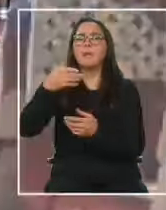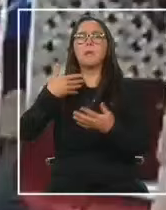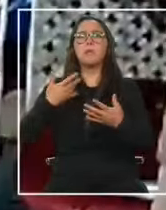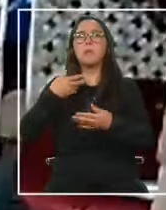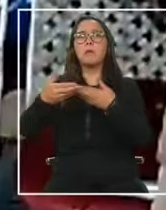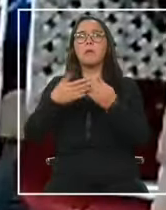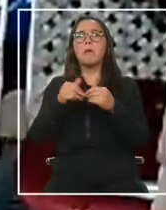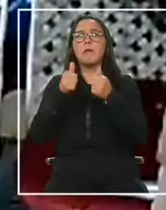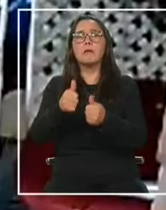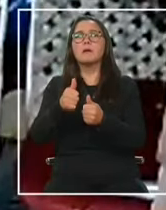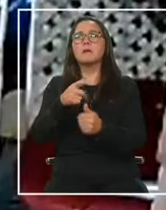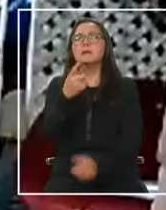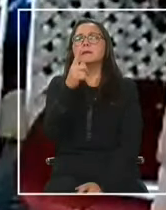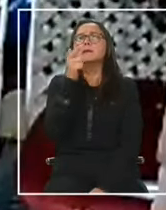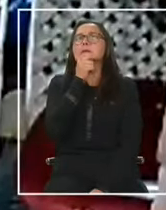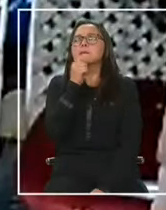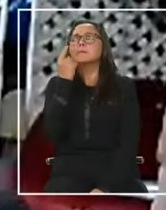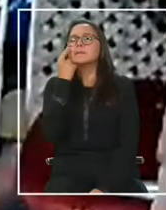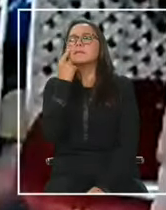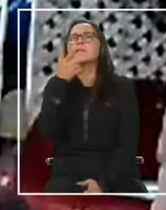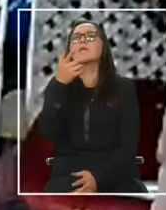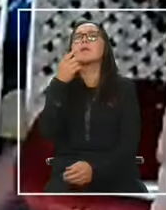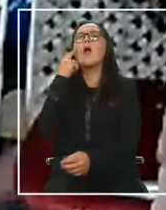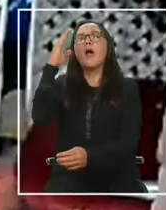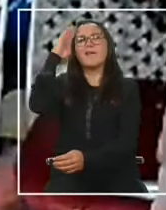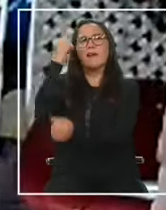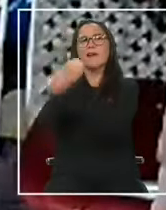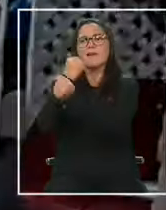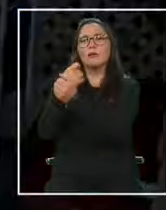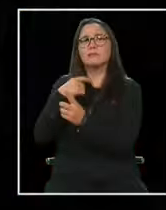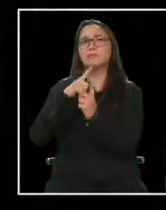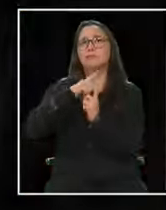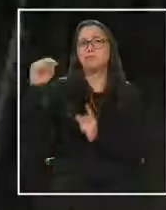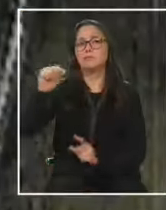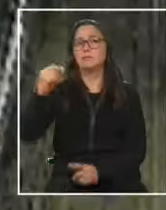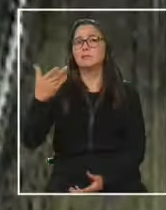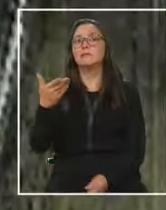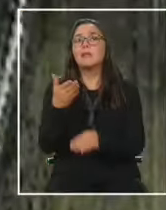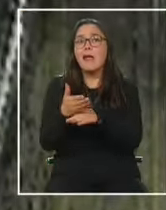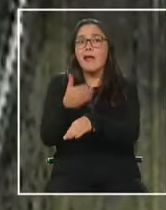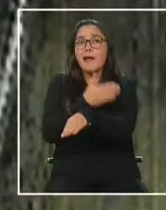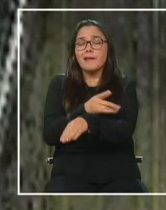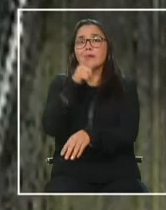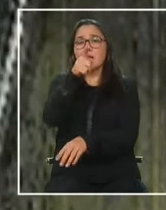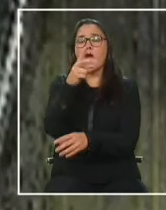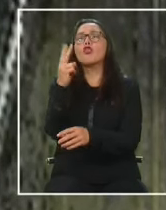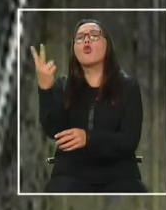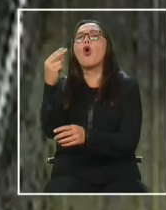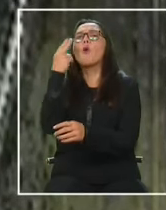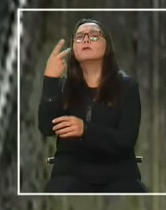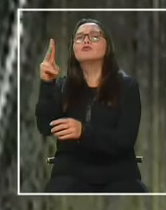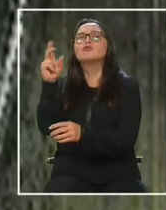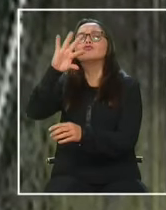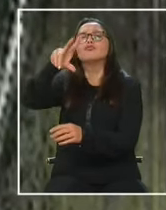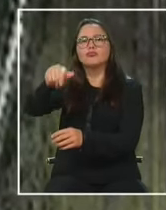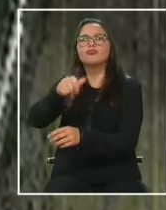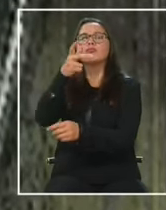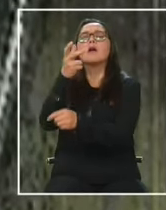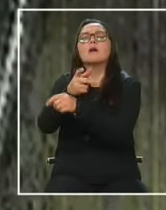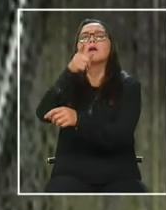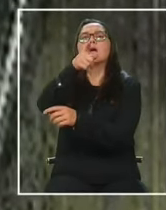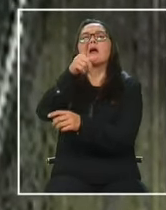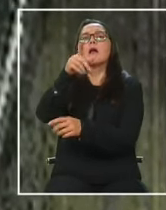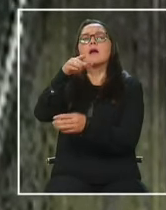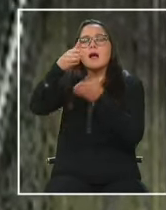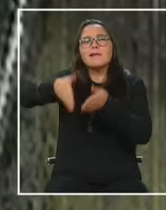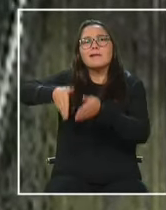nada motivos tenía porque estaba escapando de carabineros momentos antes él y otros dos ladrones hicieron un portonazo